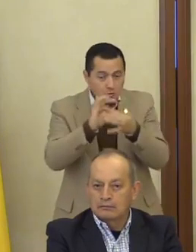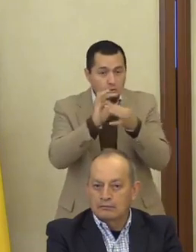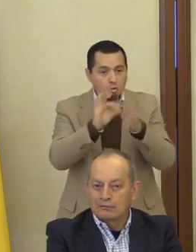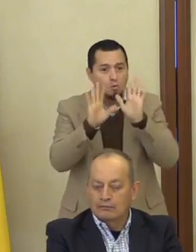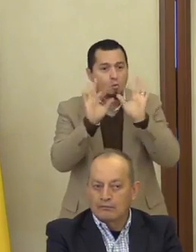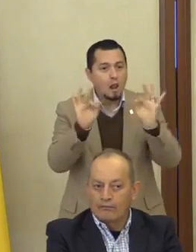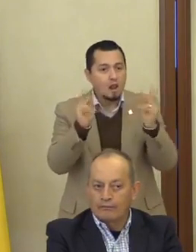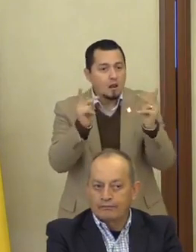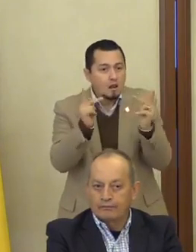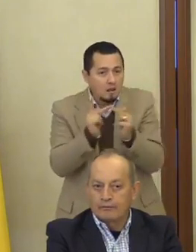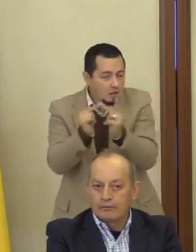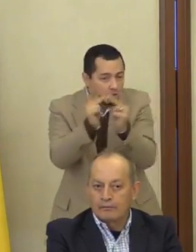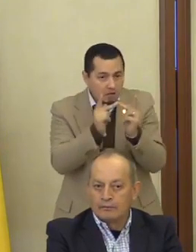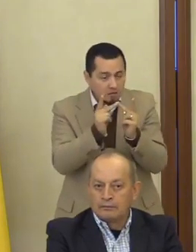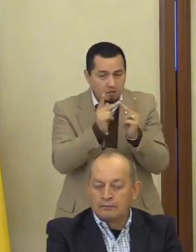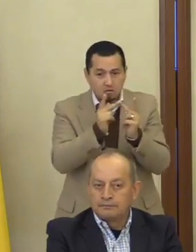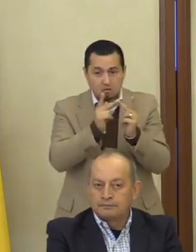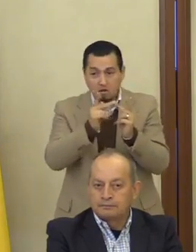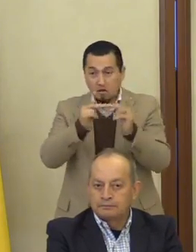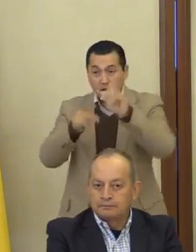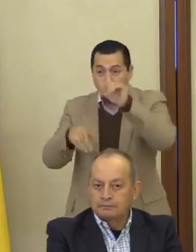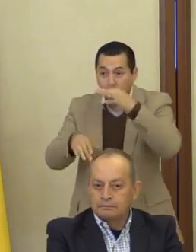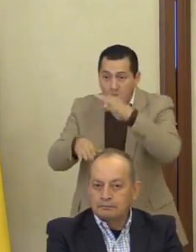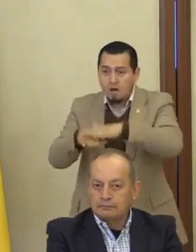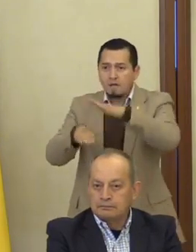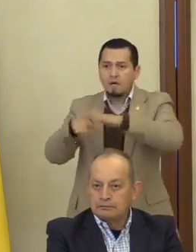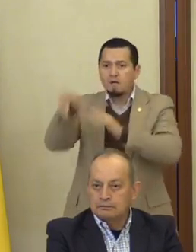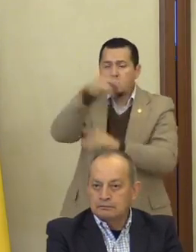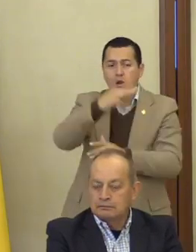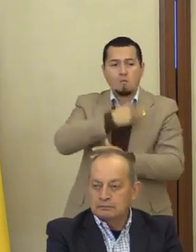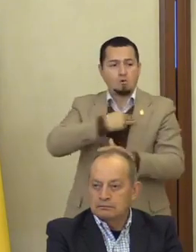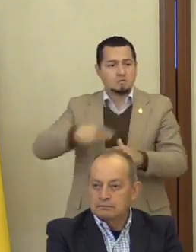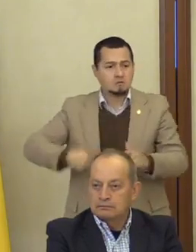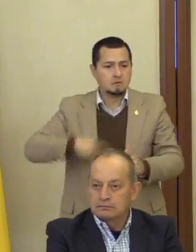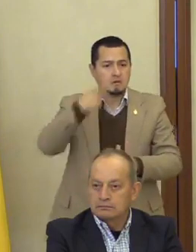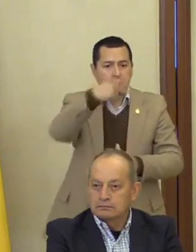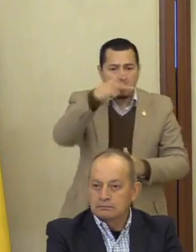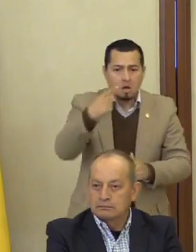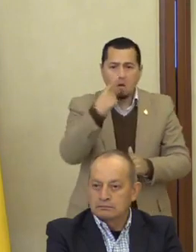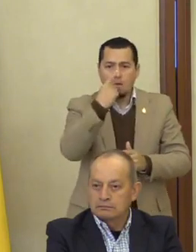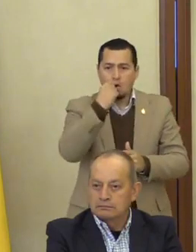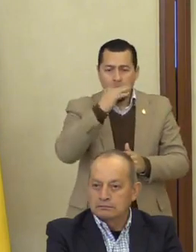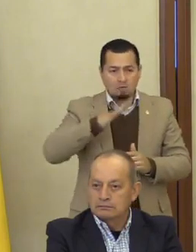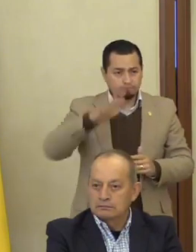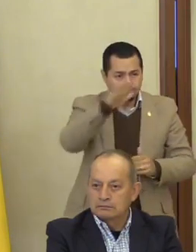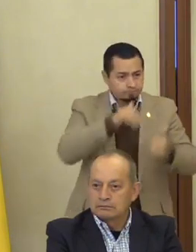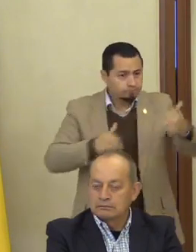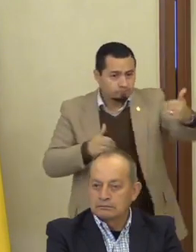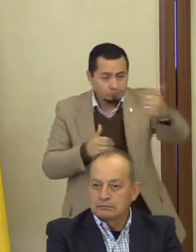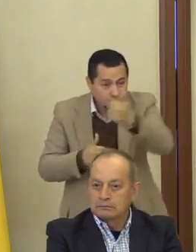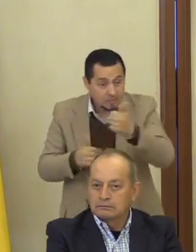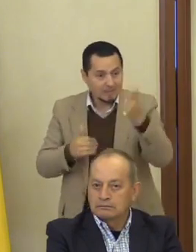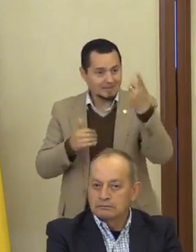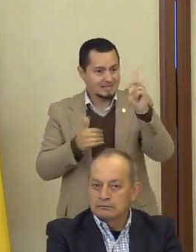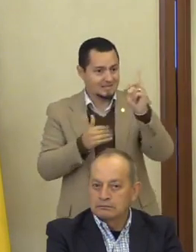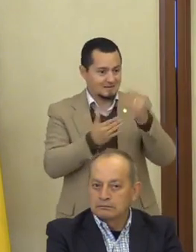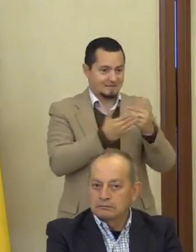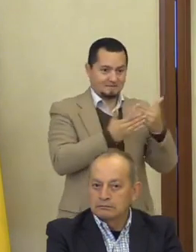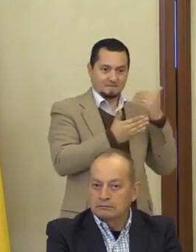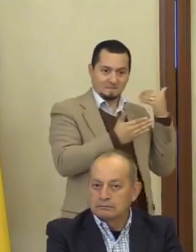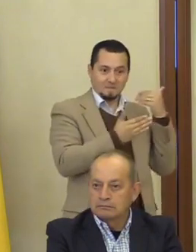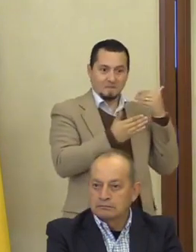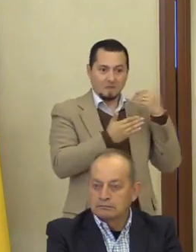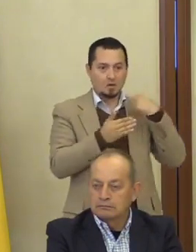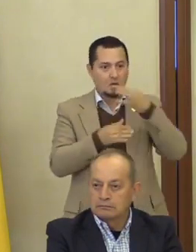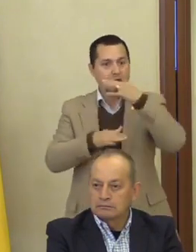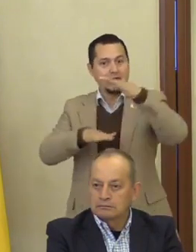información, y lo hicimos con los reportes municipales de las policías, y al realizar el corte de diciembre que íbamos a presentar a la